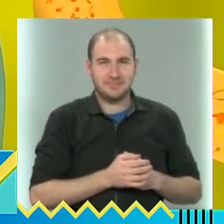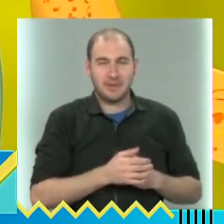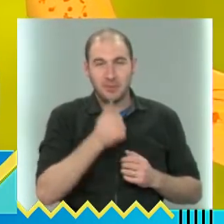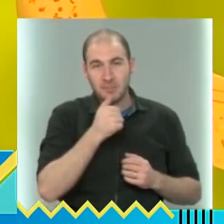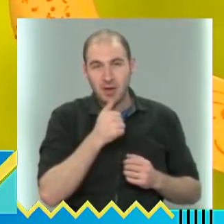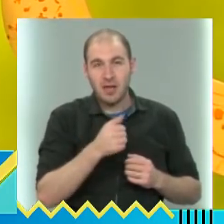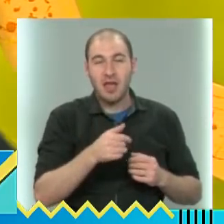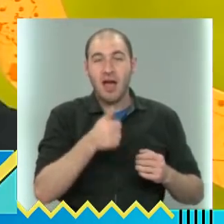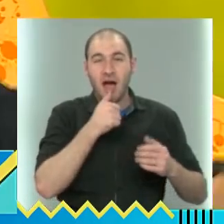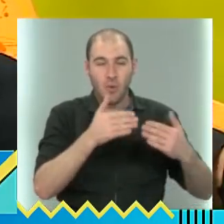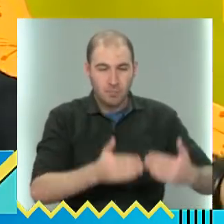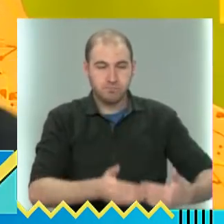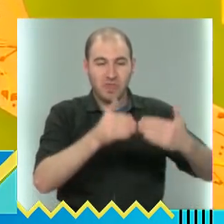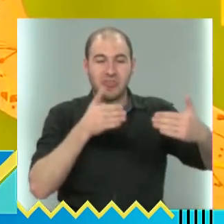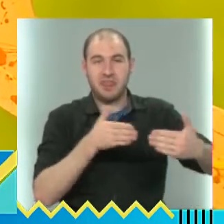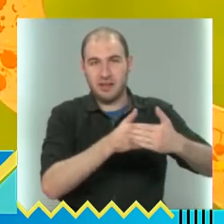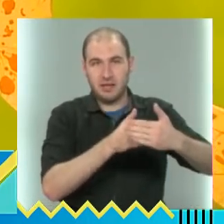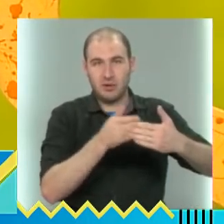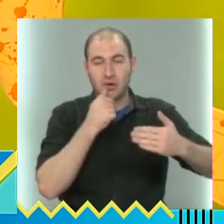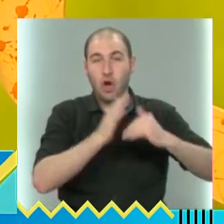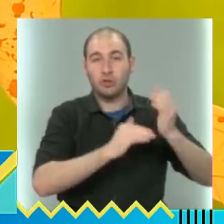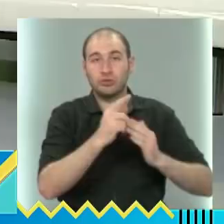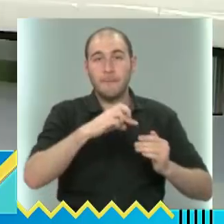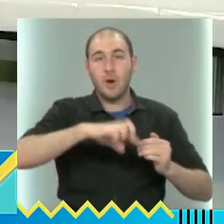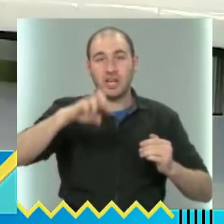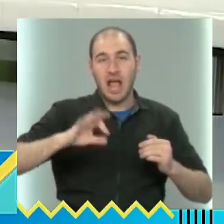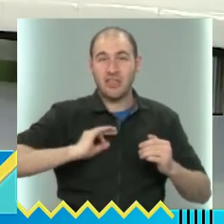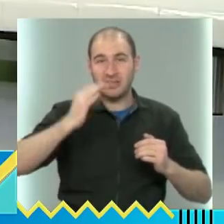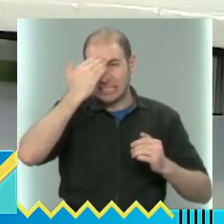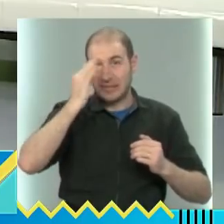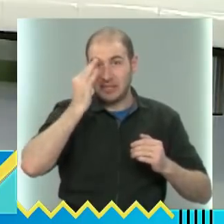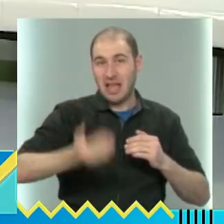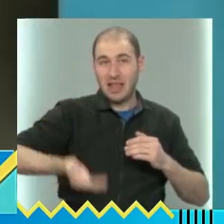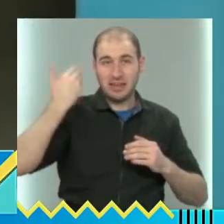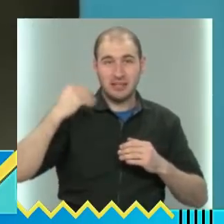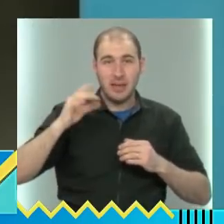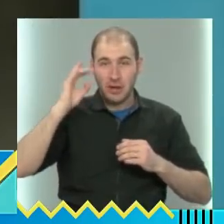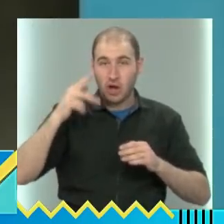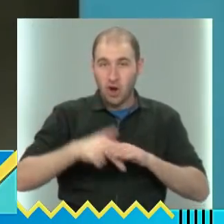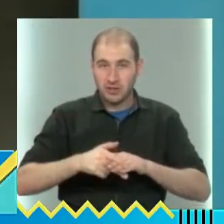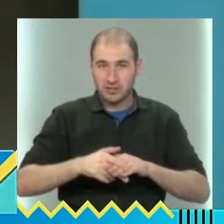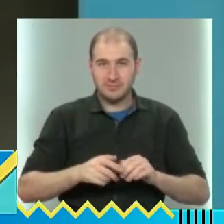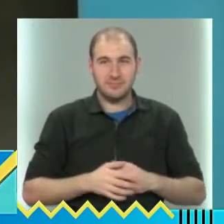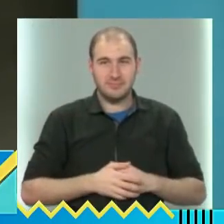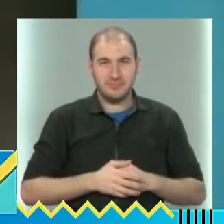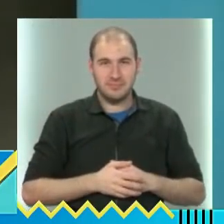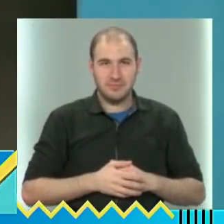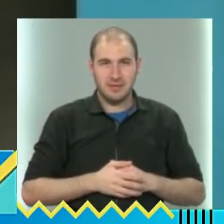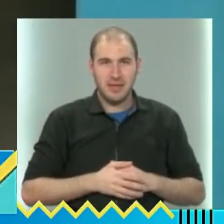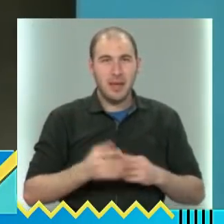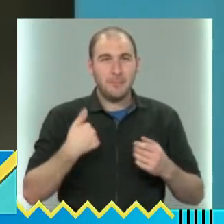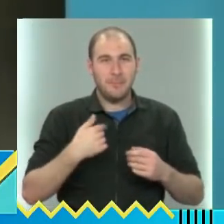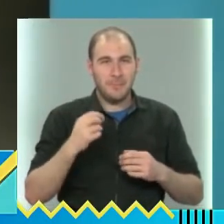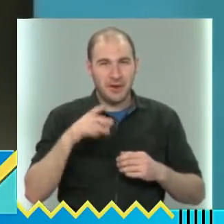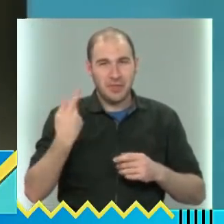una represa hidroeléctrica. Cuando nosotros construimos Potrerillo hace 15, 20 años atrás... Me tengo que ir al corte. Perdón. Pero te juro